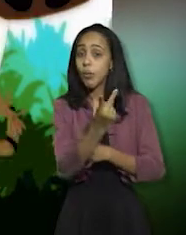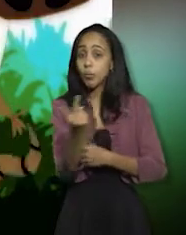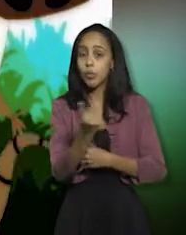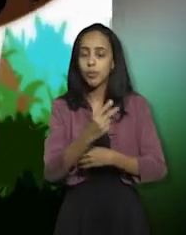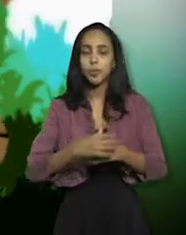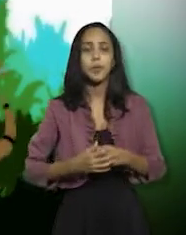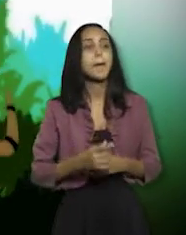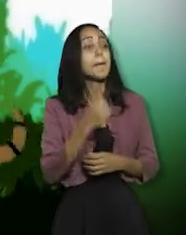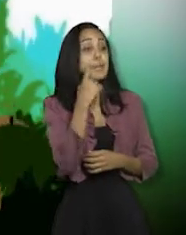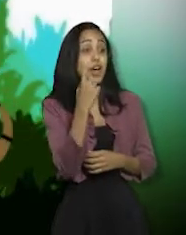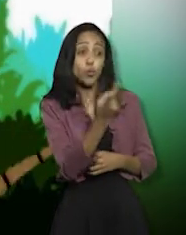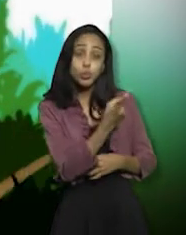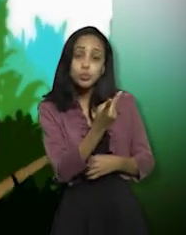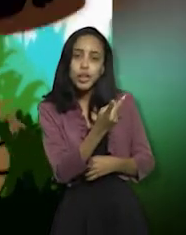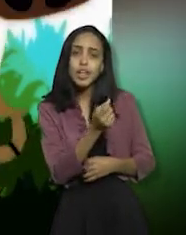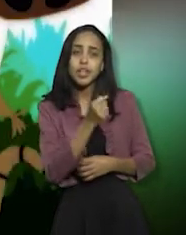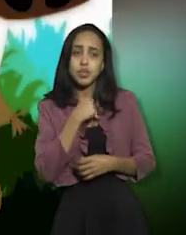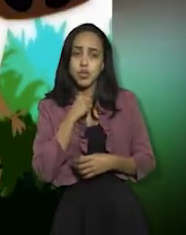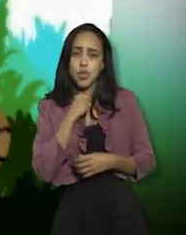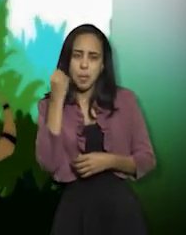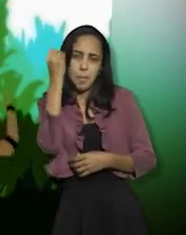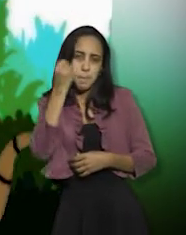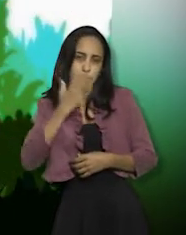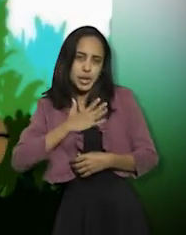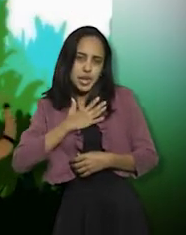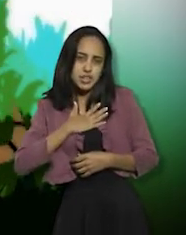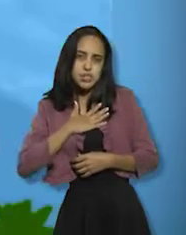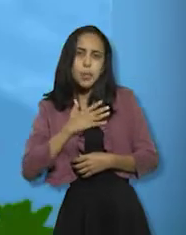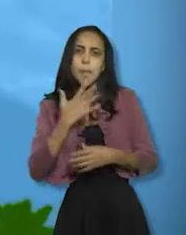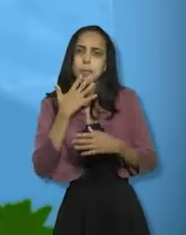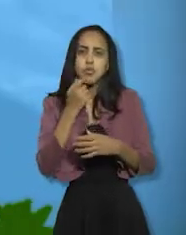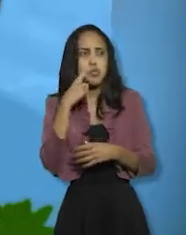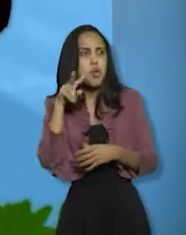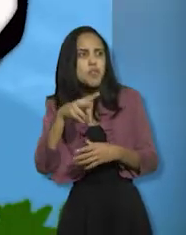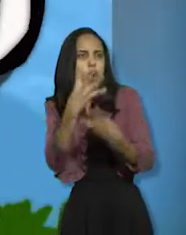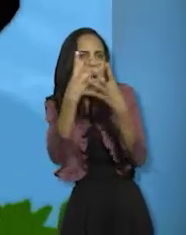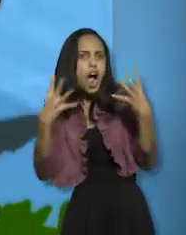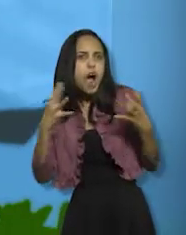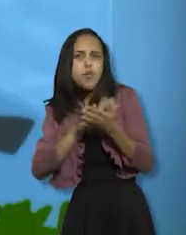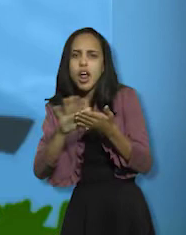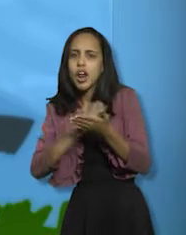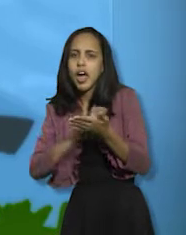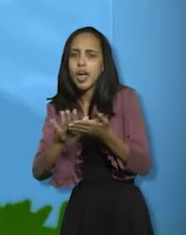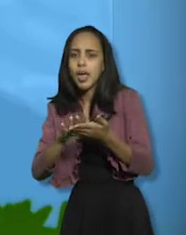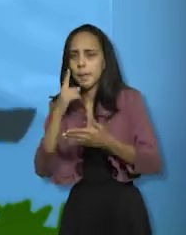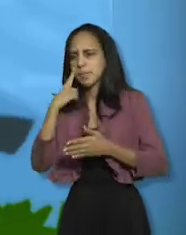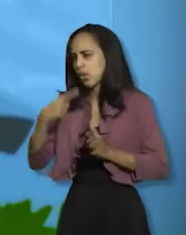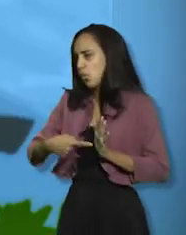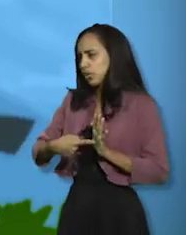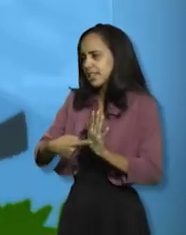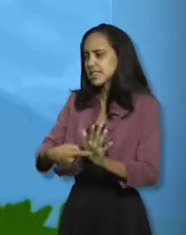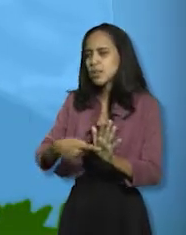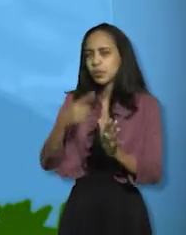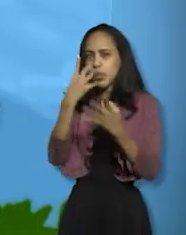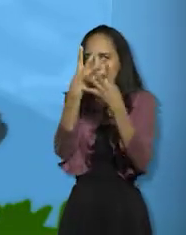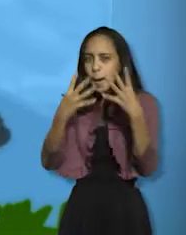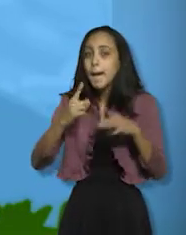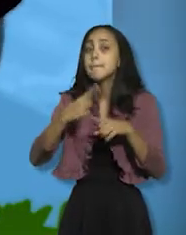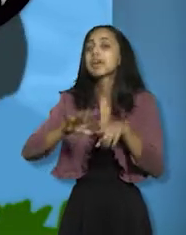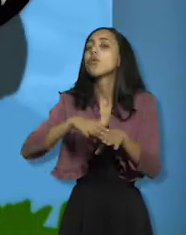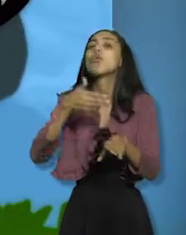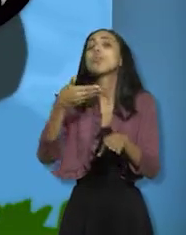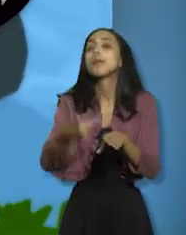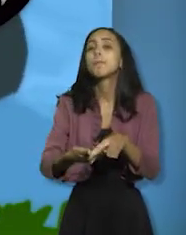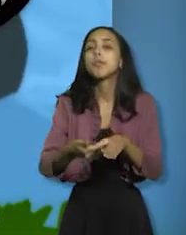si ustedes quieren mi opinión, ¡debo ver la jaula! ¡Ah! Yo Yo te la enseño, pero después...